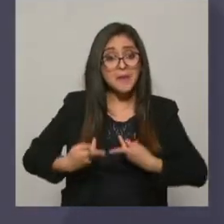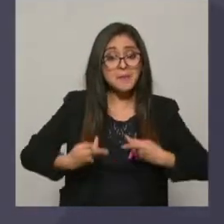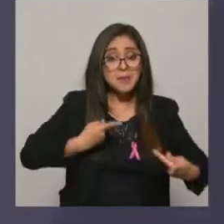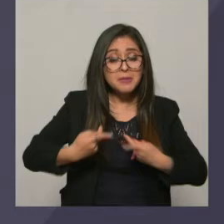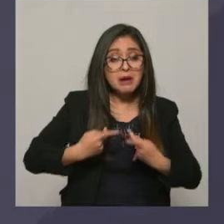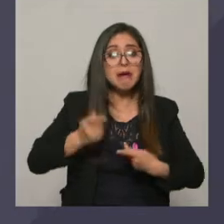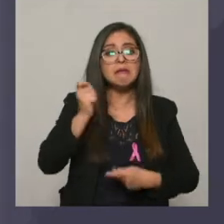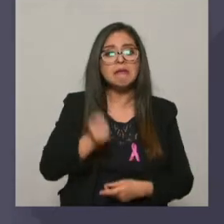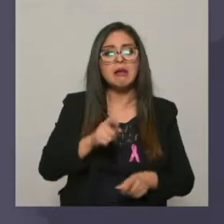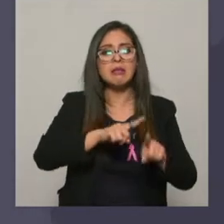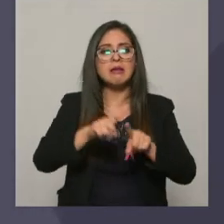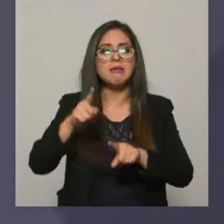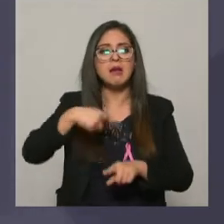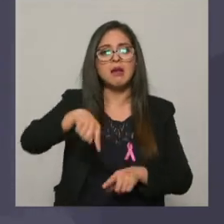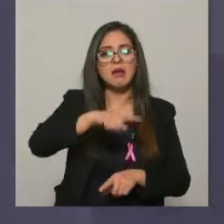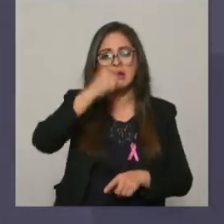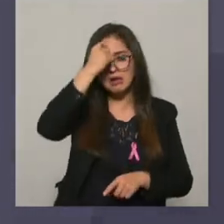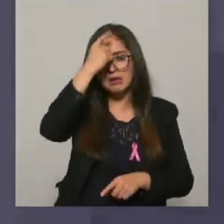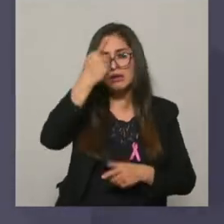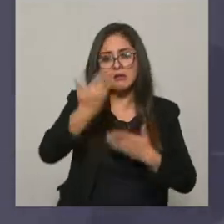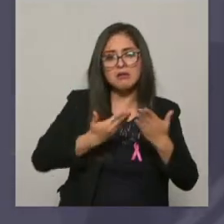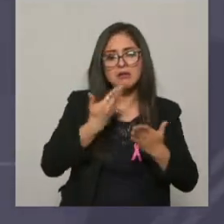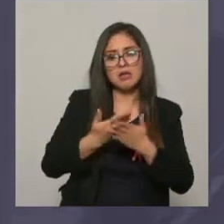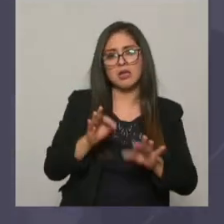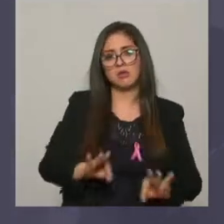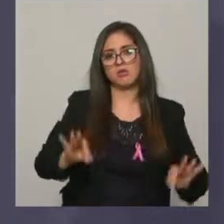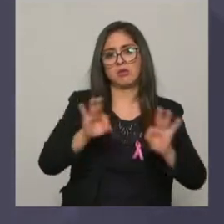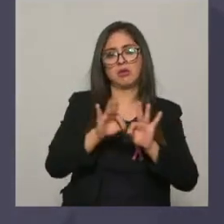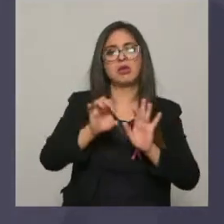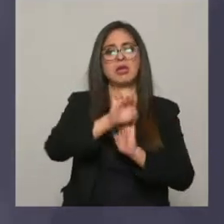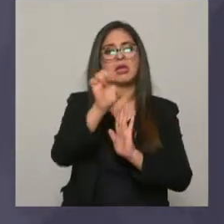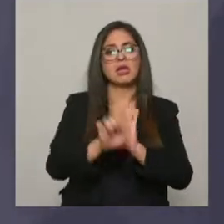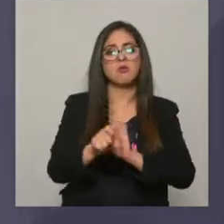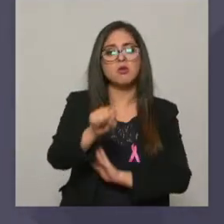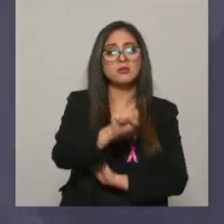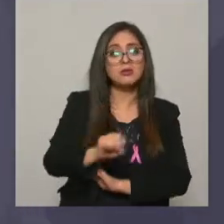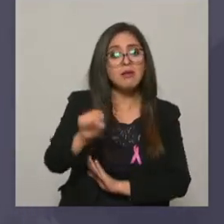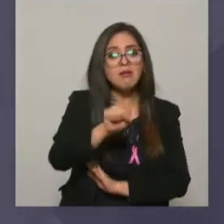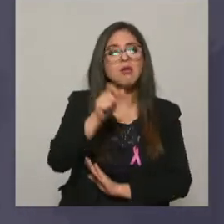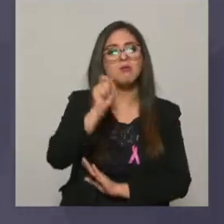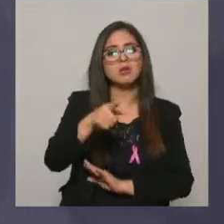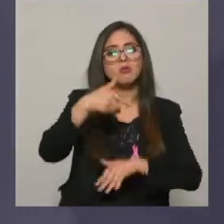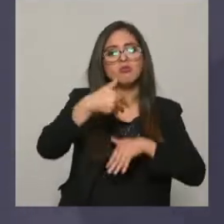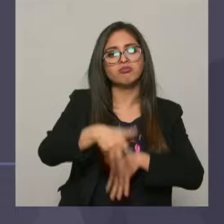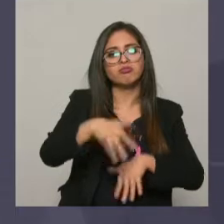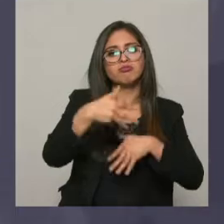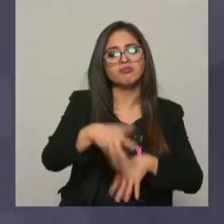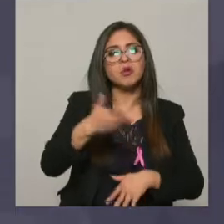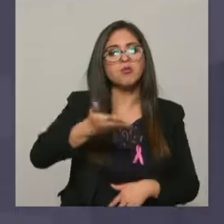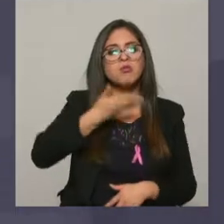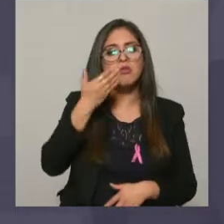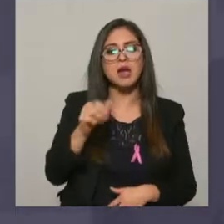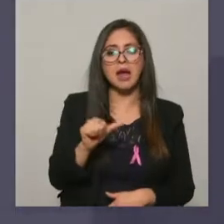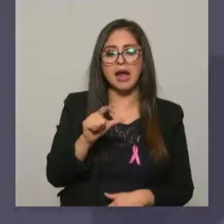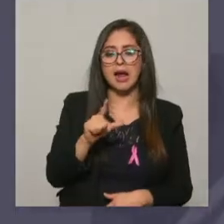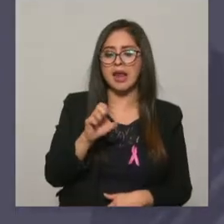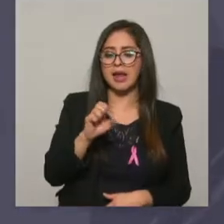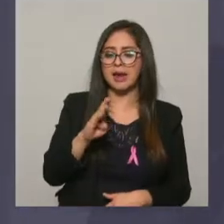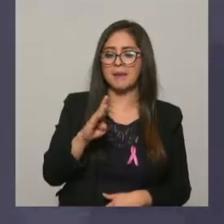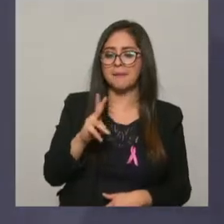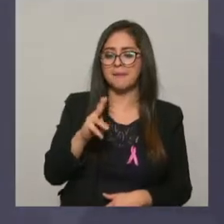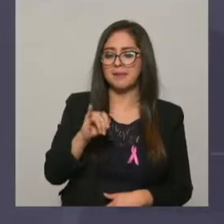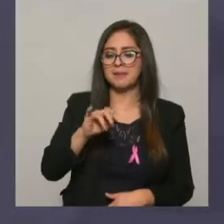hay varias iniciativas también importantes. Este sábado tenemos el desfile también ya muy tradicional de alebrijes